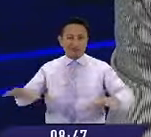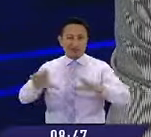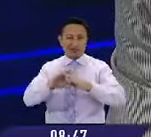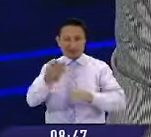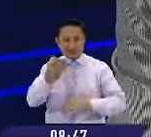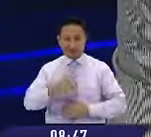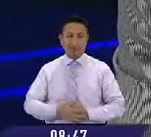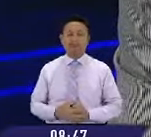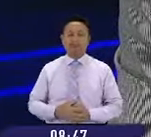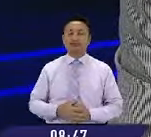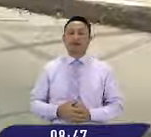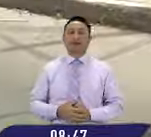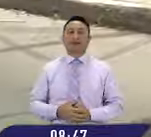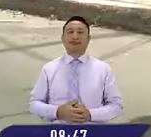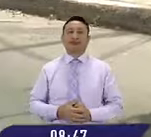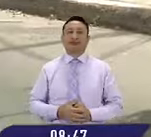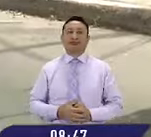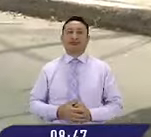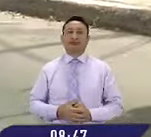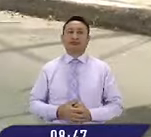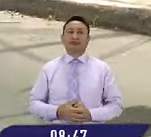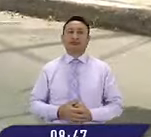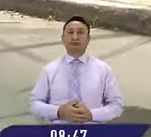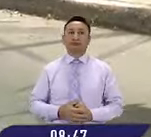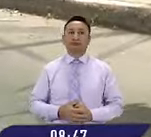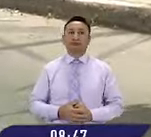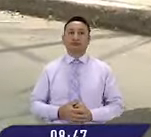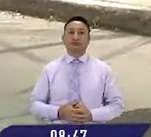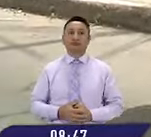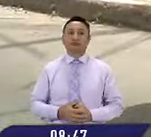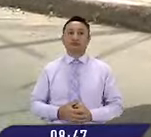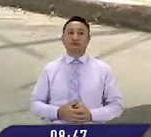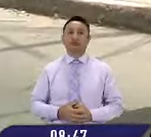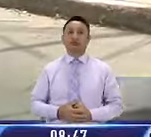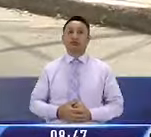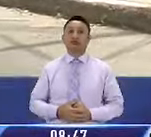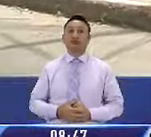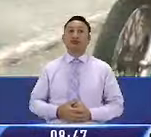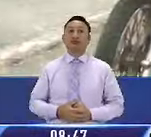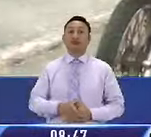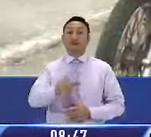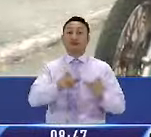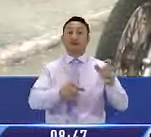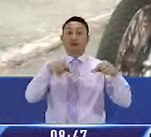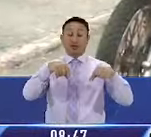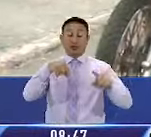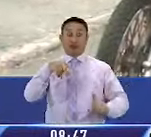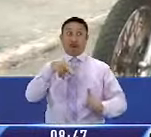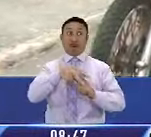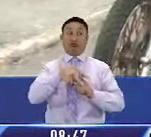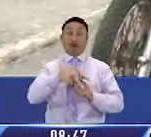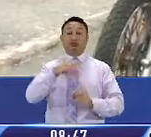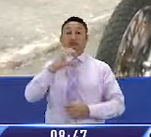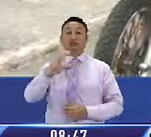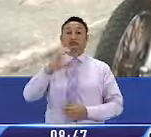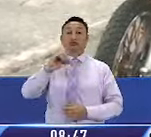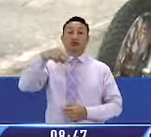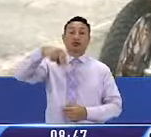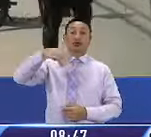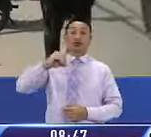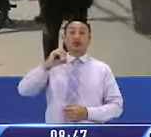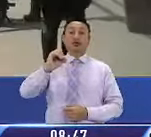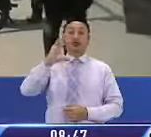Miremos. El operativo tomó por sorpresa a vecinos y moradores del sector de Conocoto en el sur oriente de